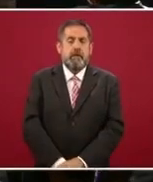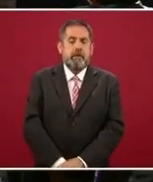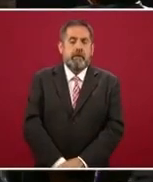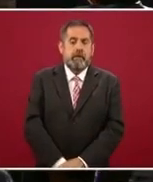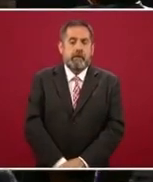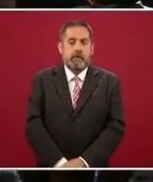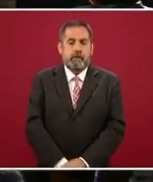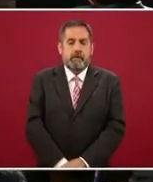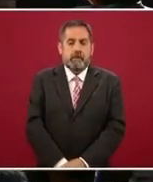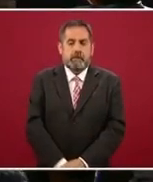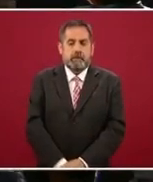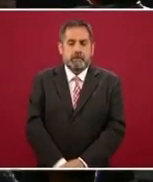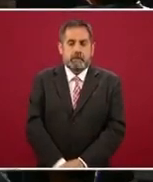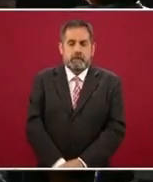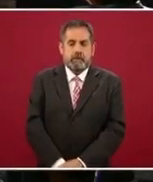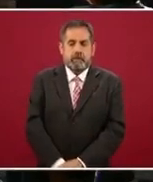presidente.